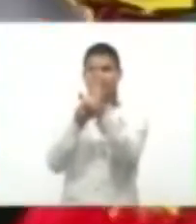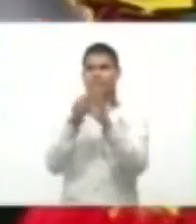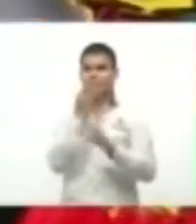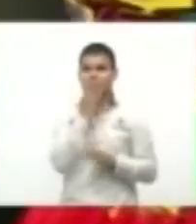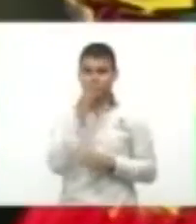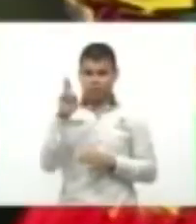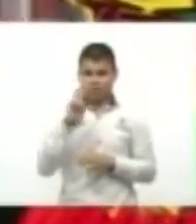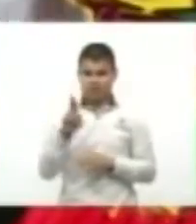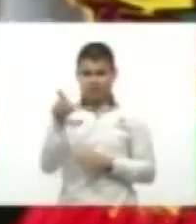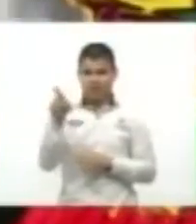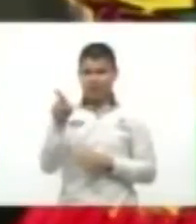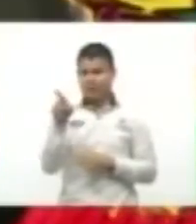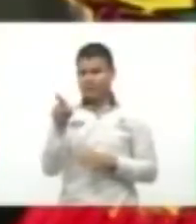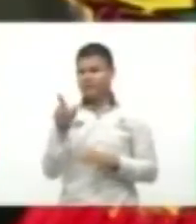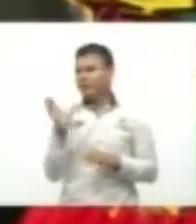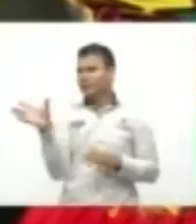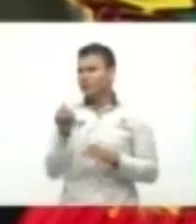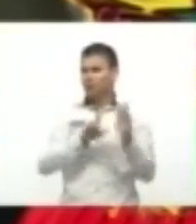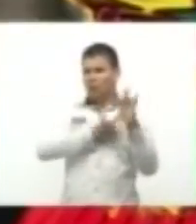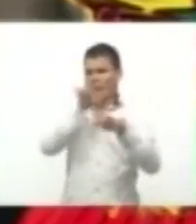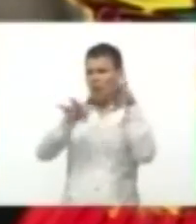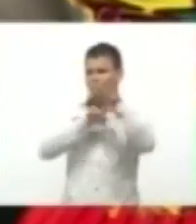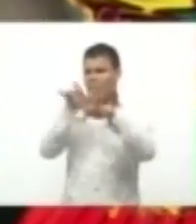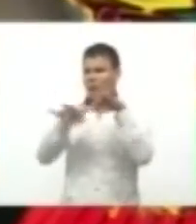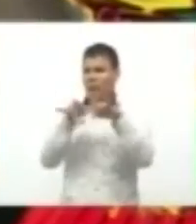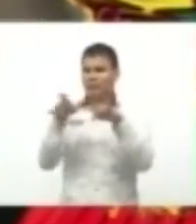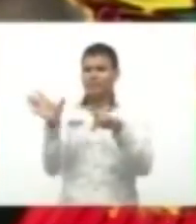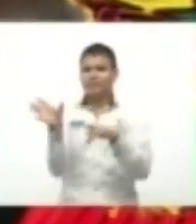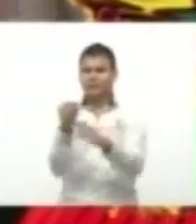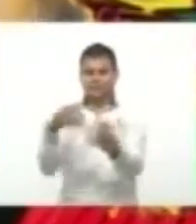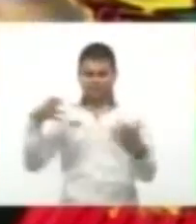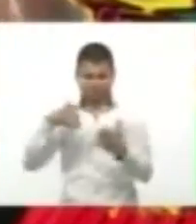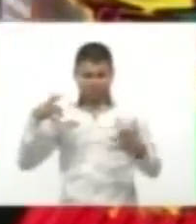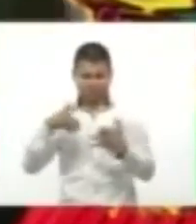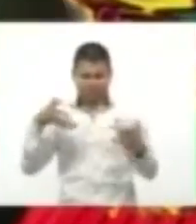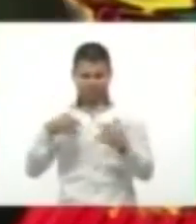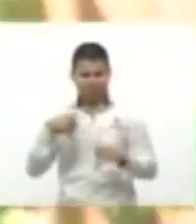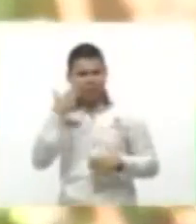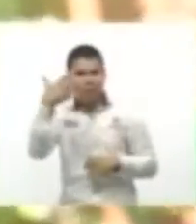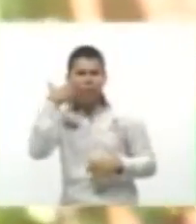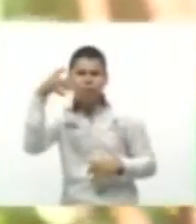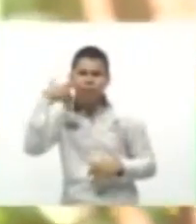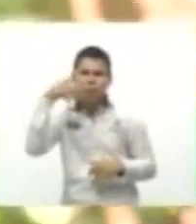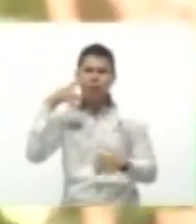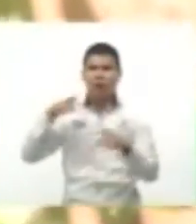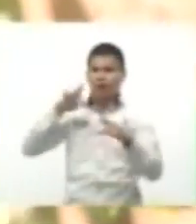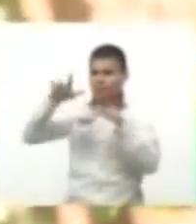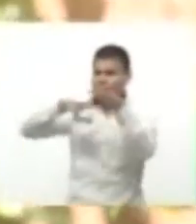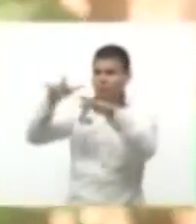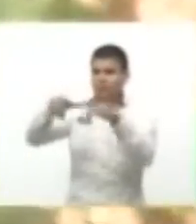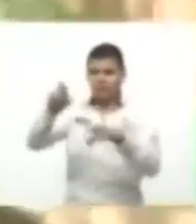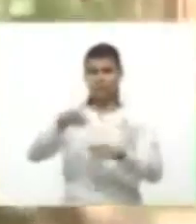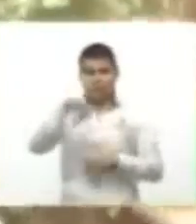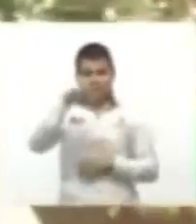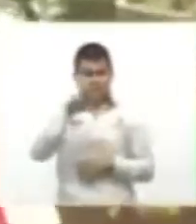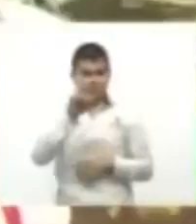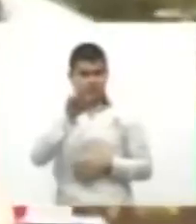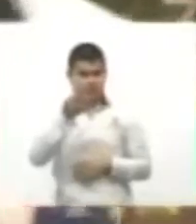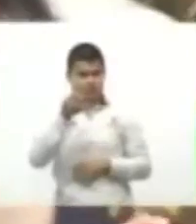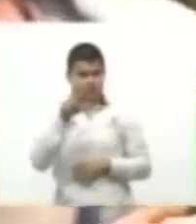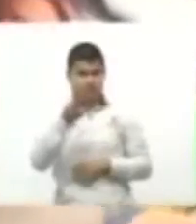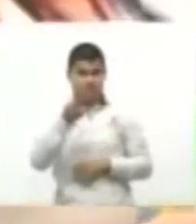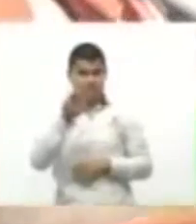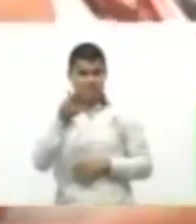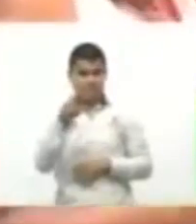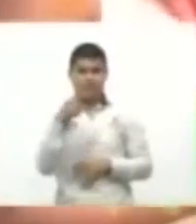Caribe, reúne a los mejores exponentes del vallenato y condecora al artista revelación. Primería Barrios, quien hace parte del grupo organizador de